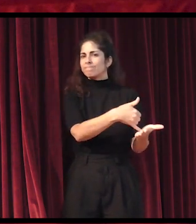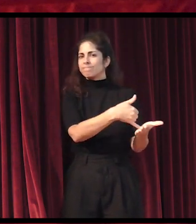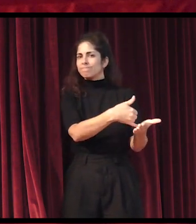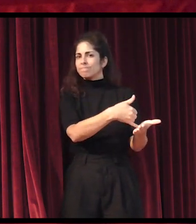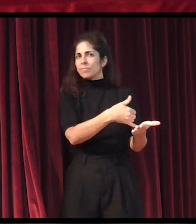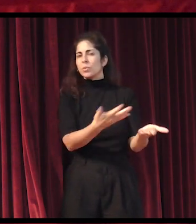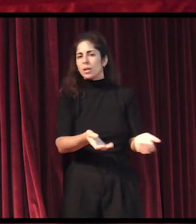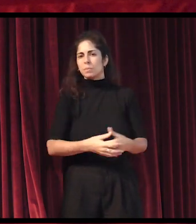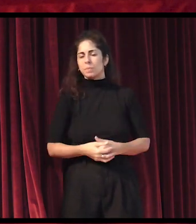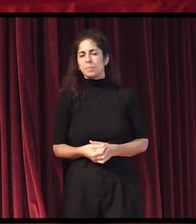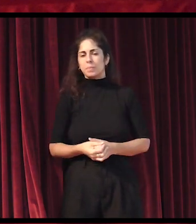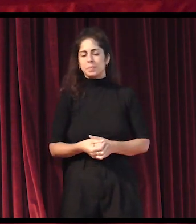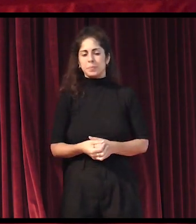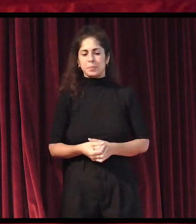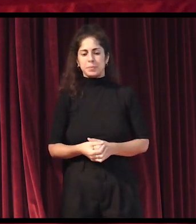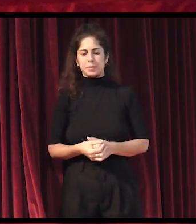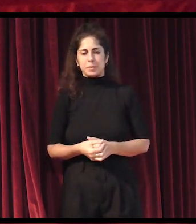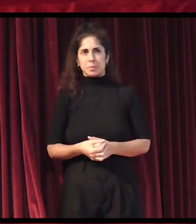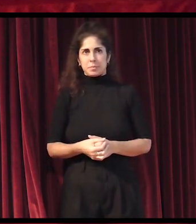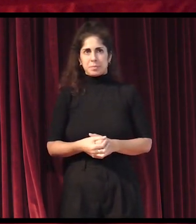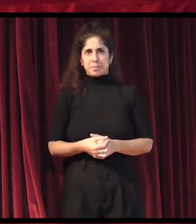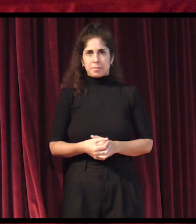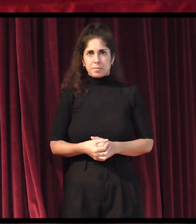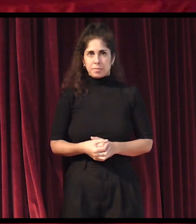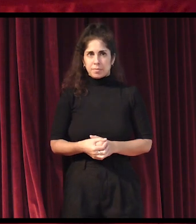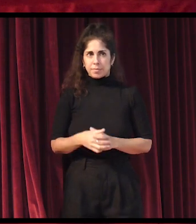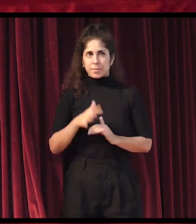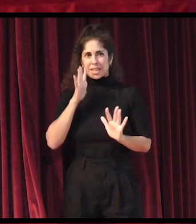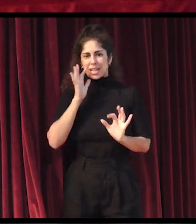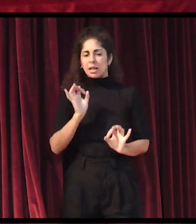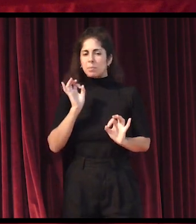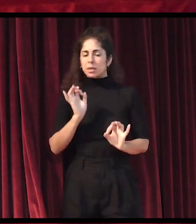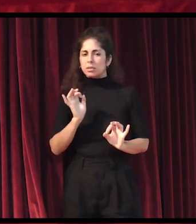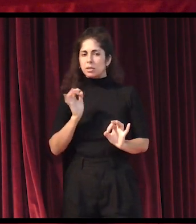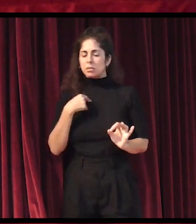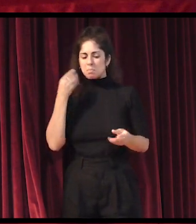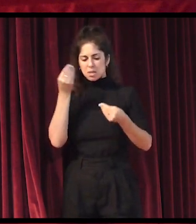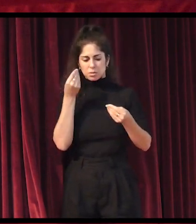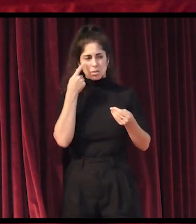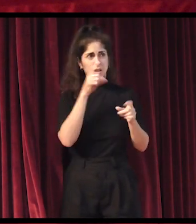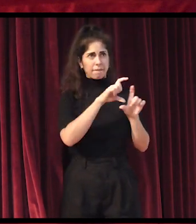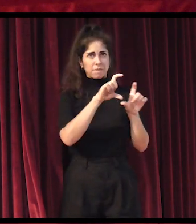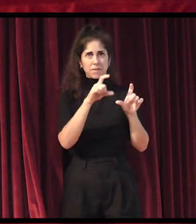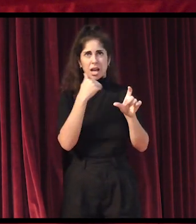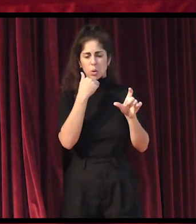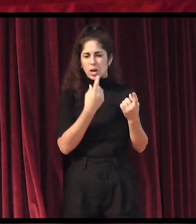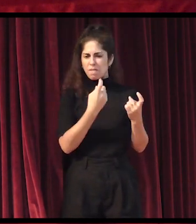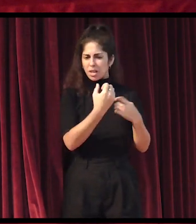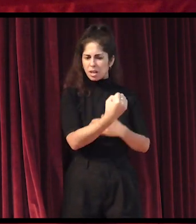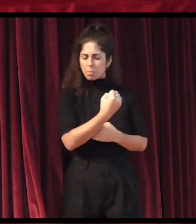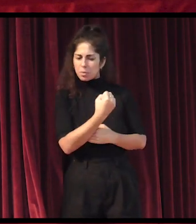apoyos. Pues realmente no es que haya echado en falta pues eso,